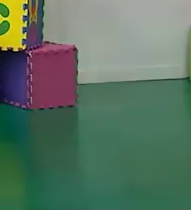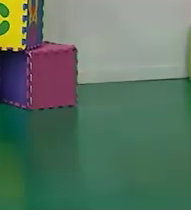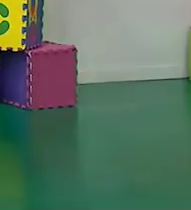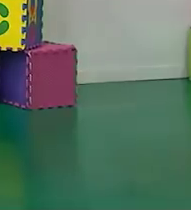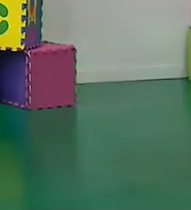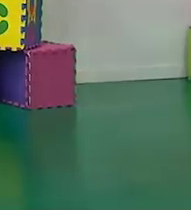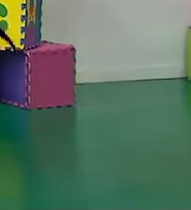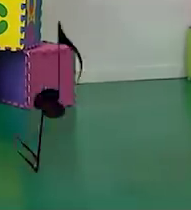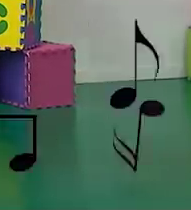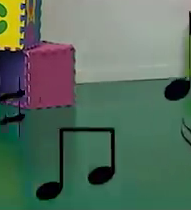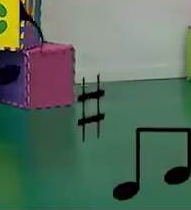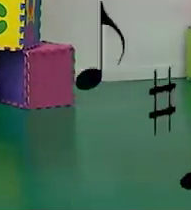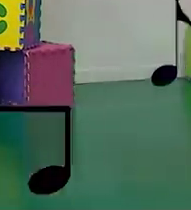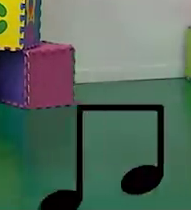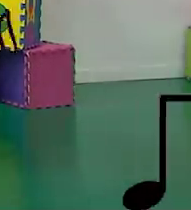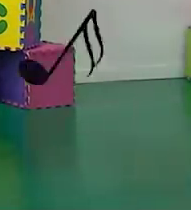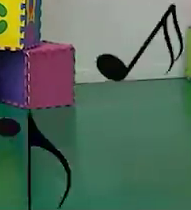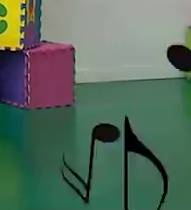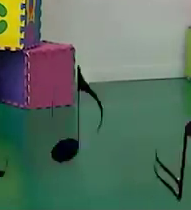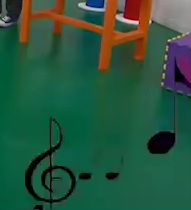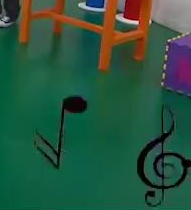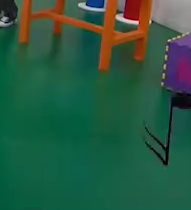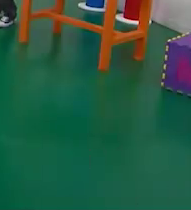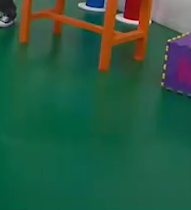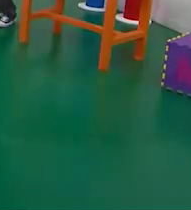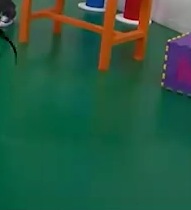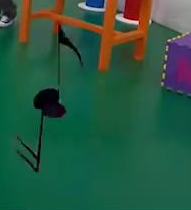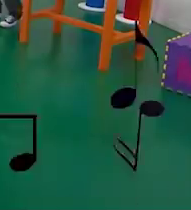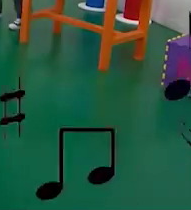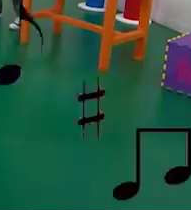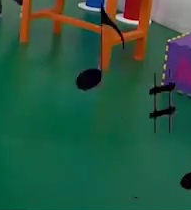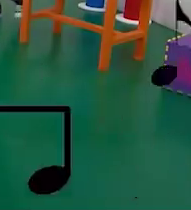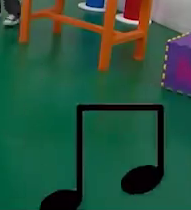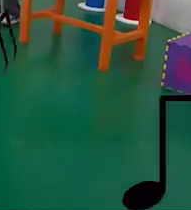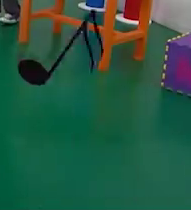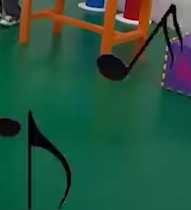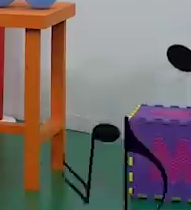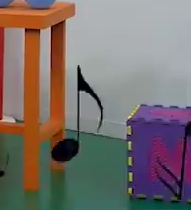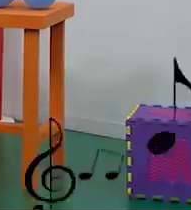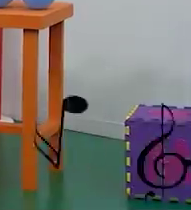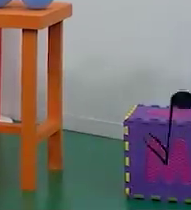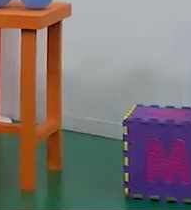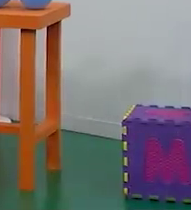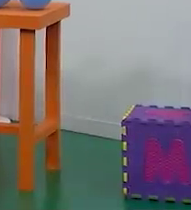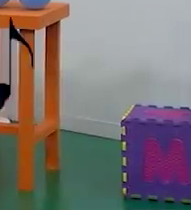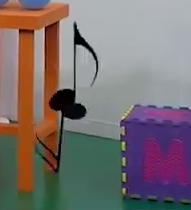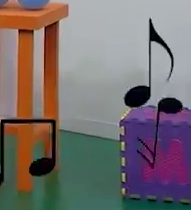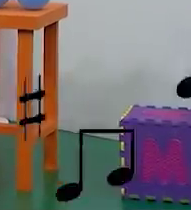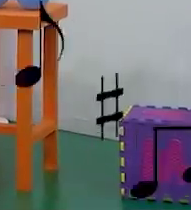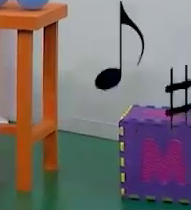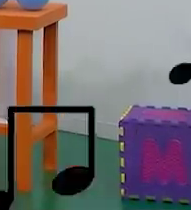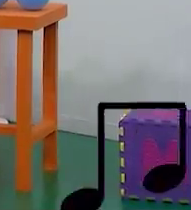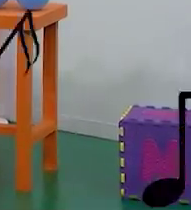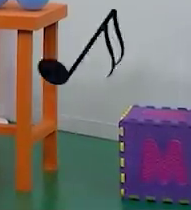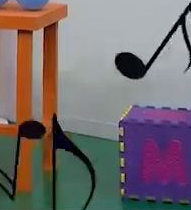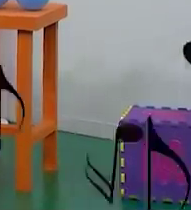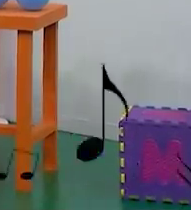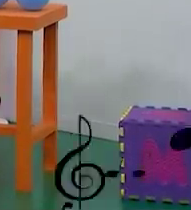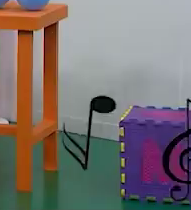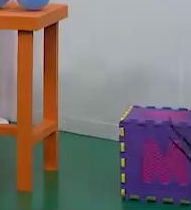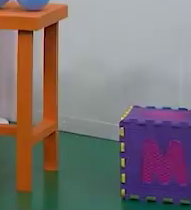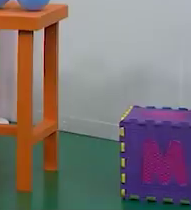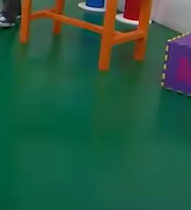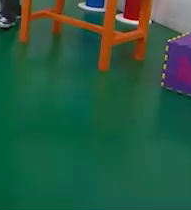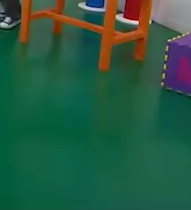sonidos, grave o agudo, ¿cuál puede ser? Escuchándolo vas a entender. Cuando escuches sonidos graves,